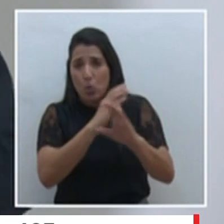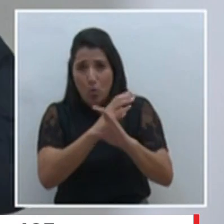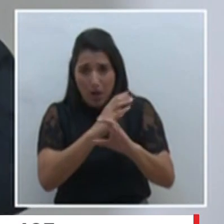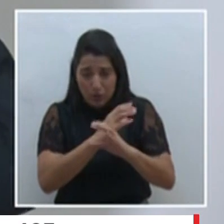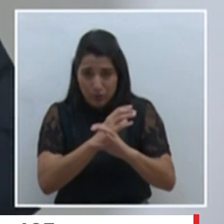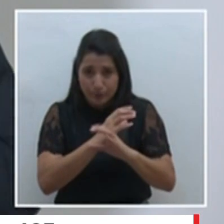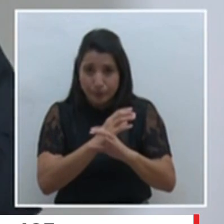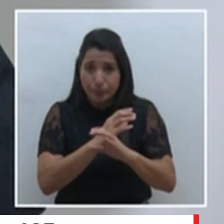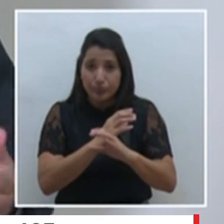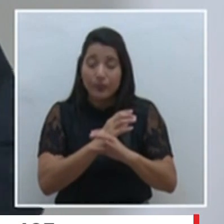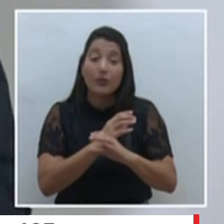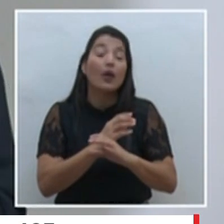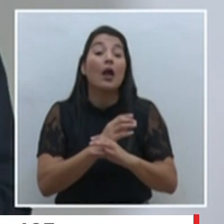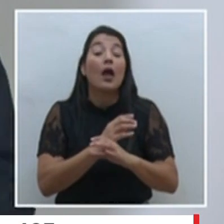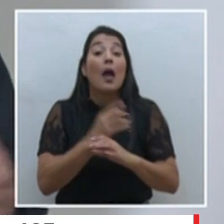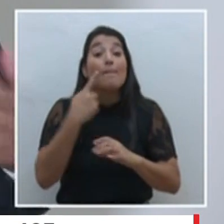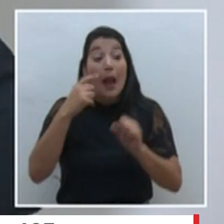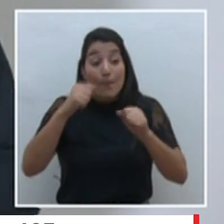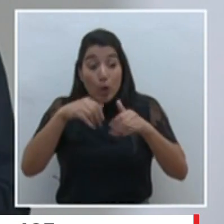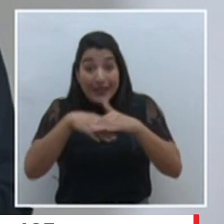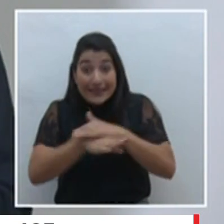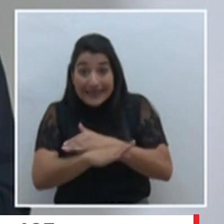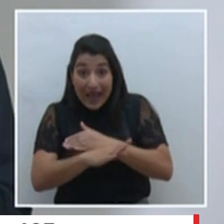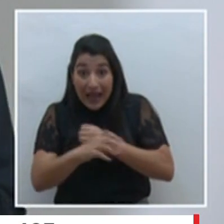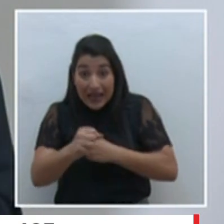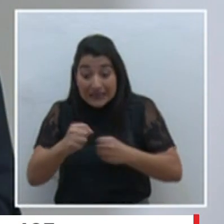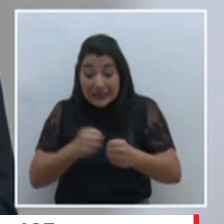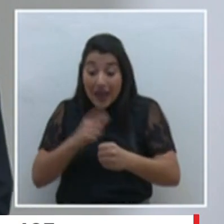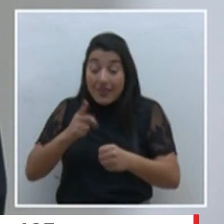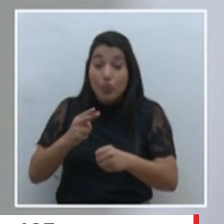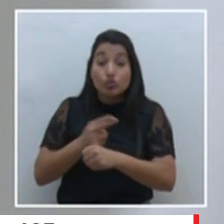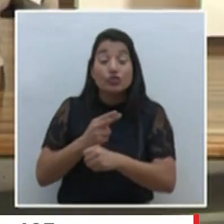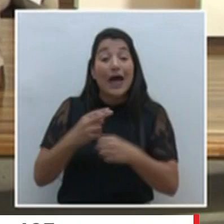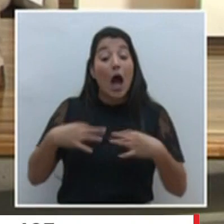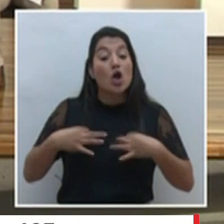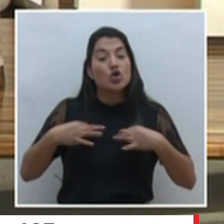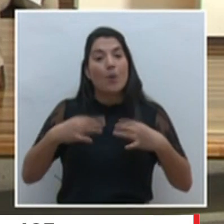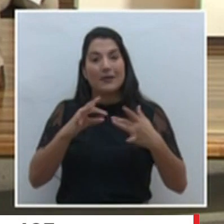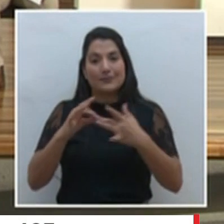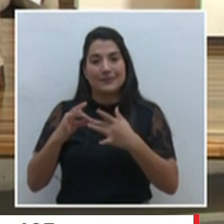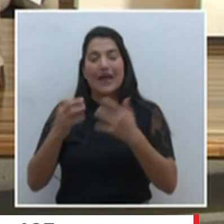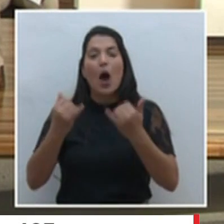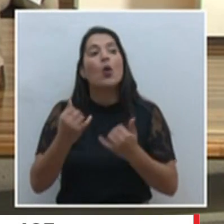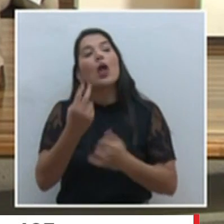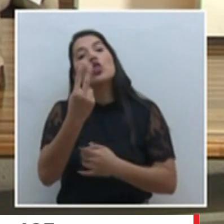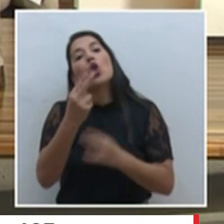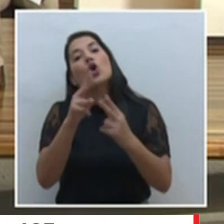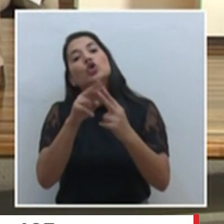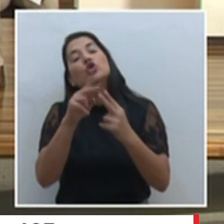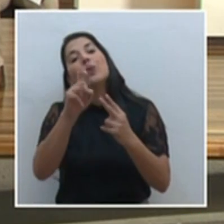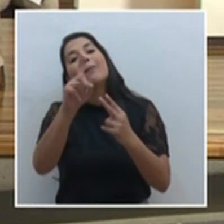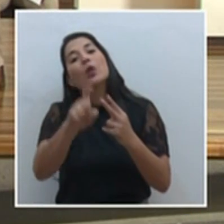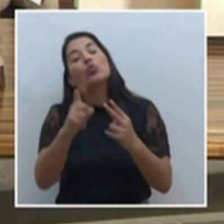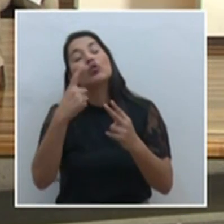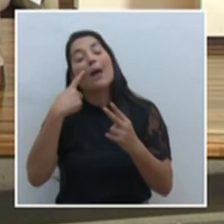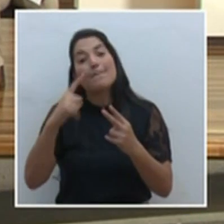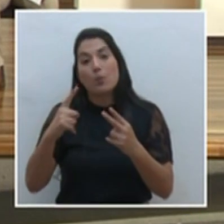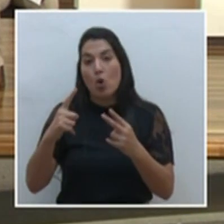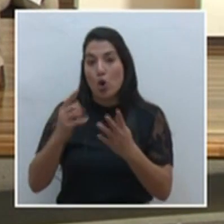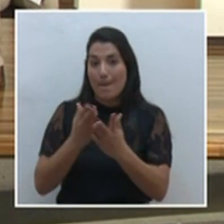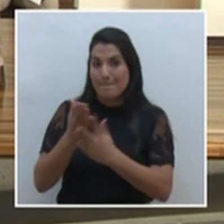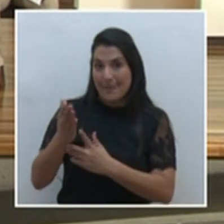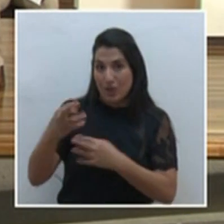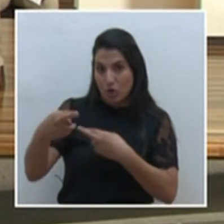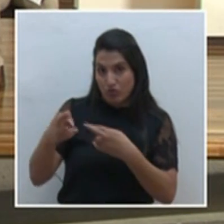pediatría, donde para entrar inclusive a la sala hay que usar ropa especial. Tenemos 2 consultas de medios regionales acreditados para el doctor Salas